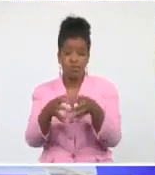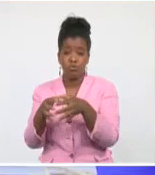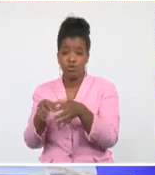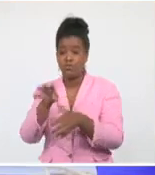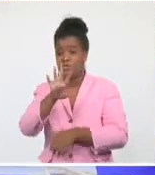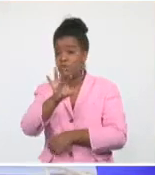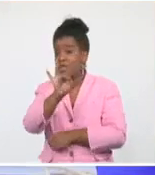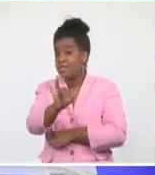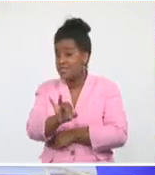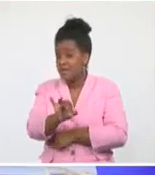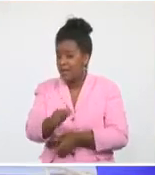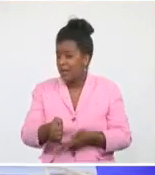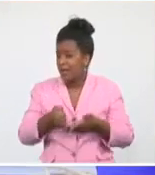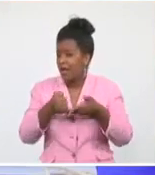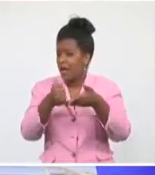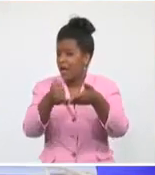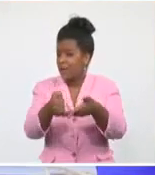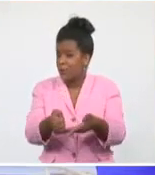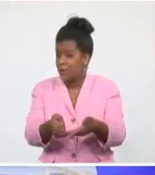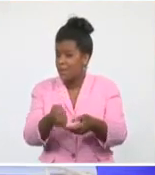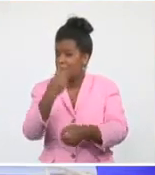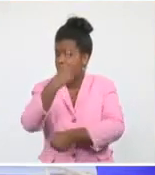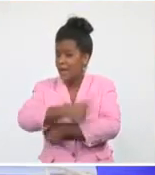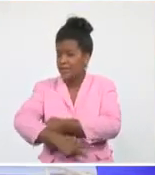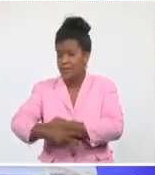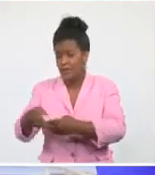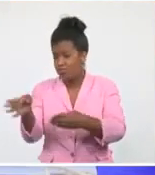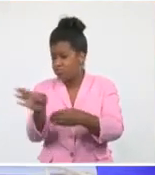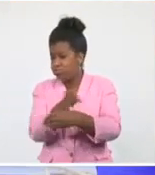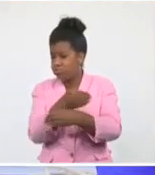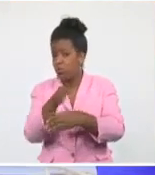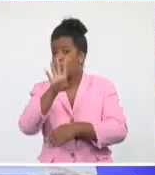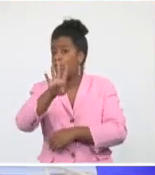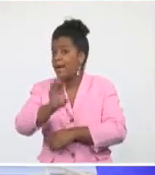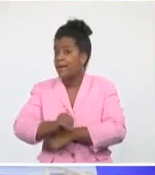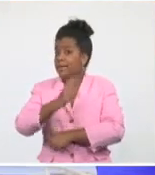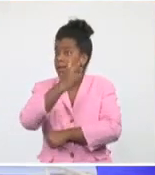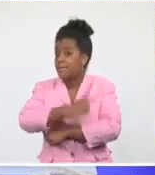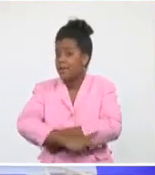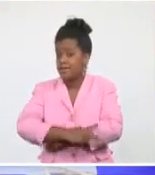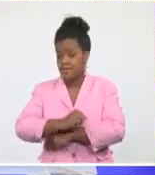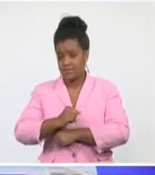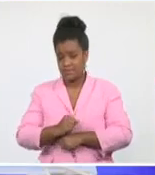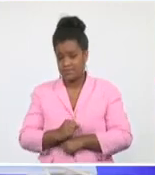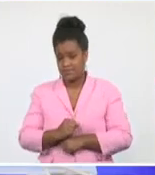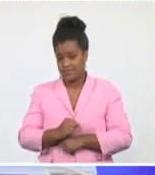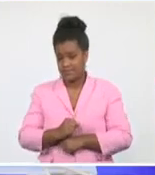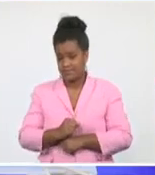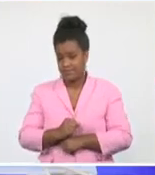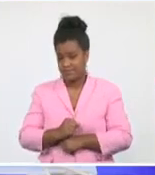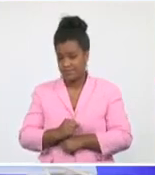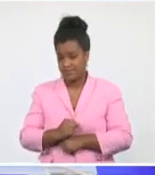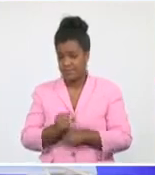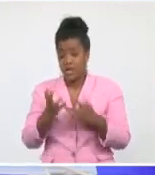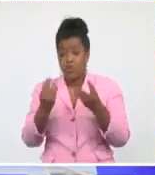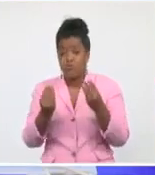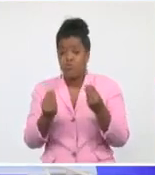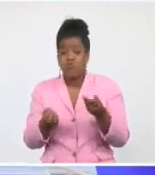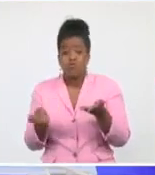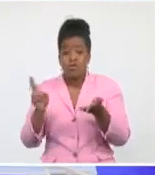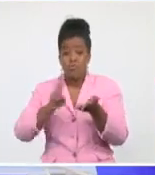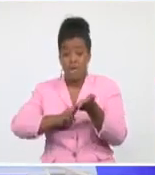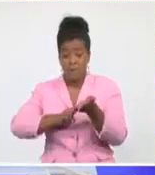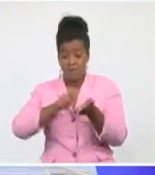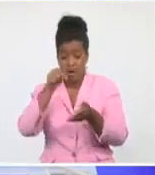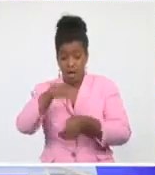Reef han contribuido a enfrentar la pandemia en 40 países y territorios. Muchos de los miembros de esta